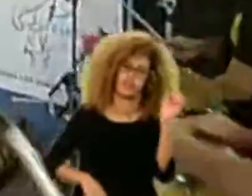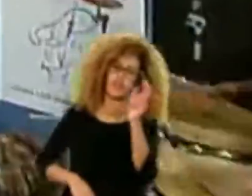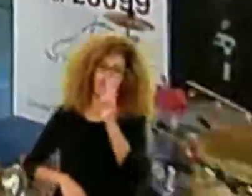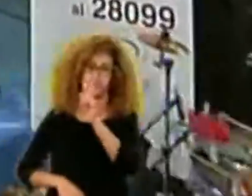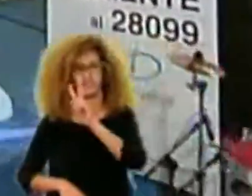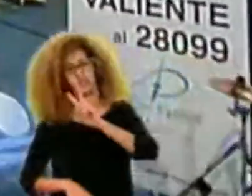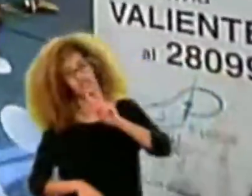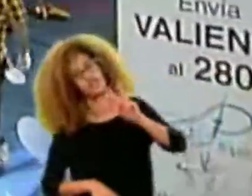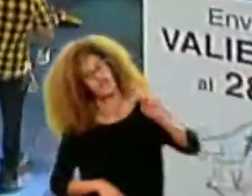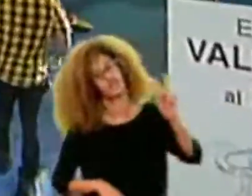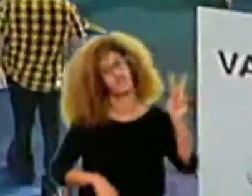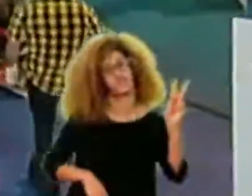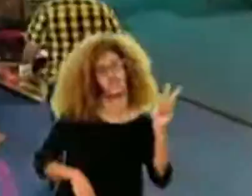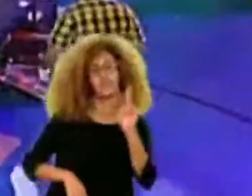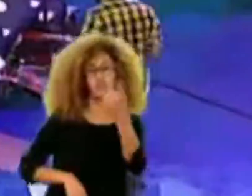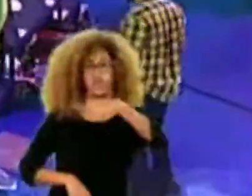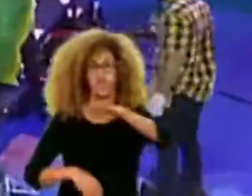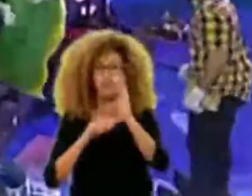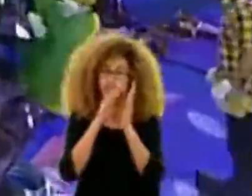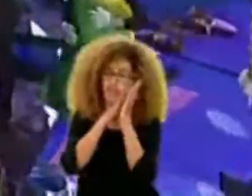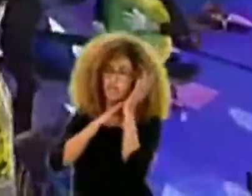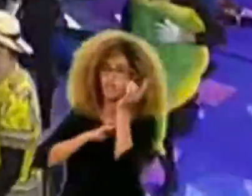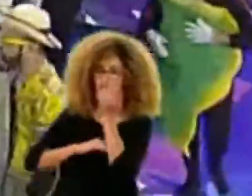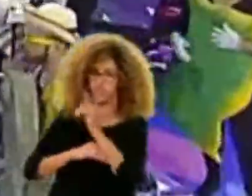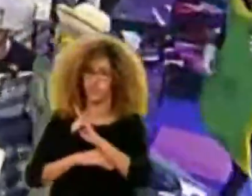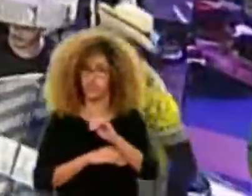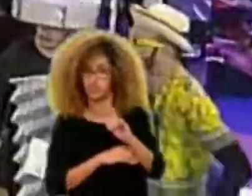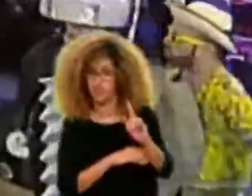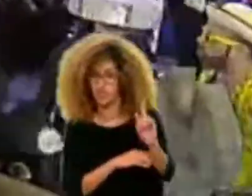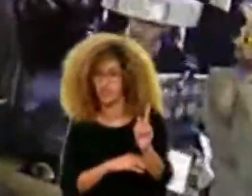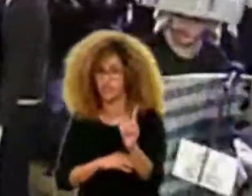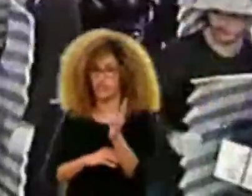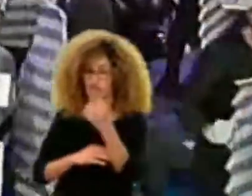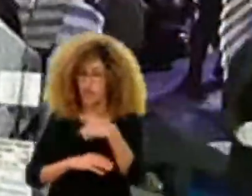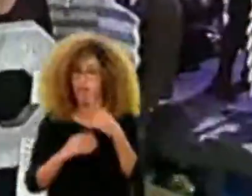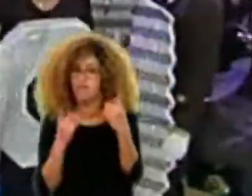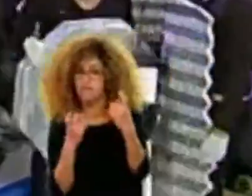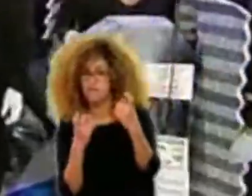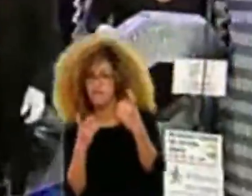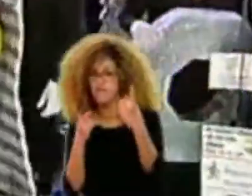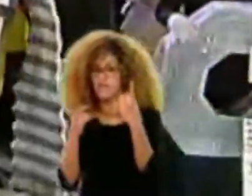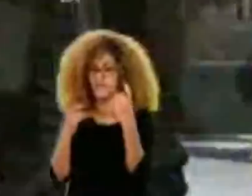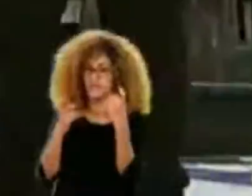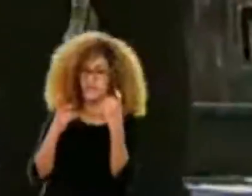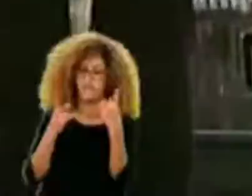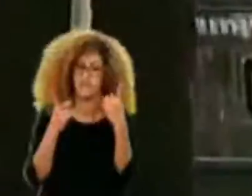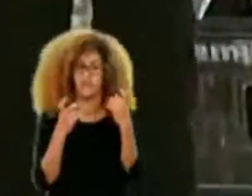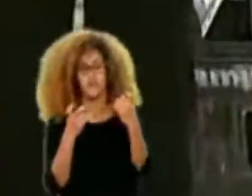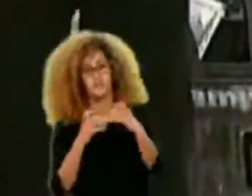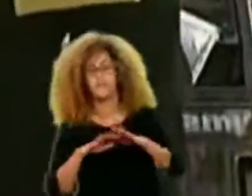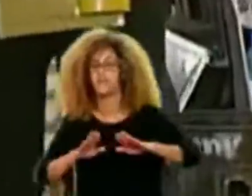No sé qué tornillo nos está faltando, pero